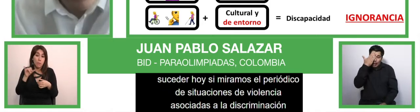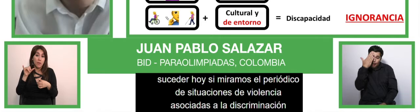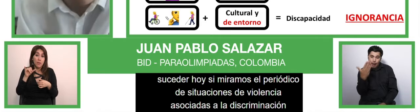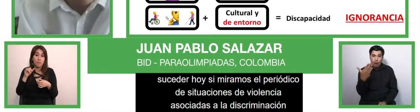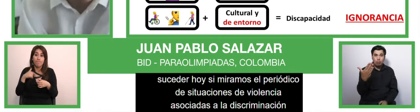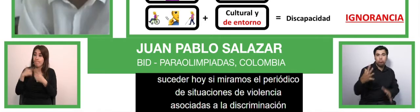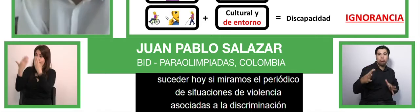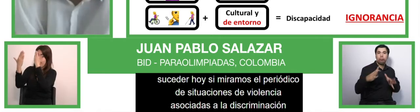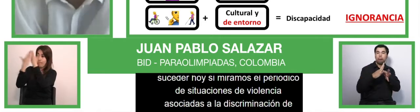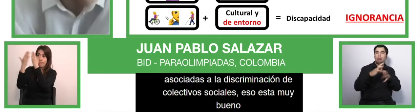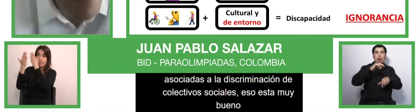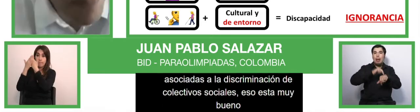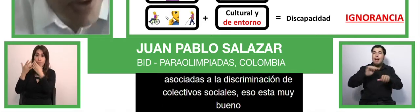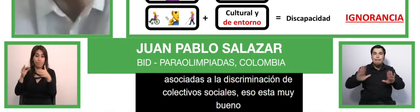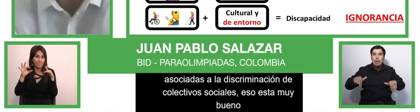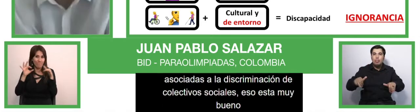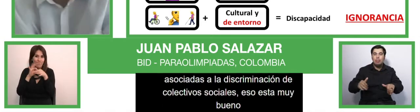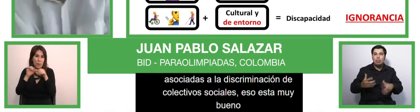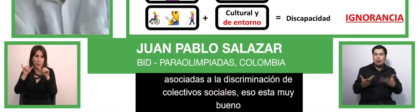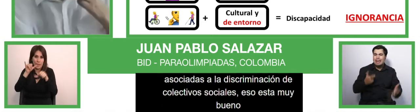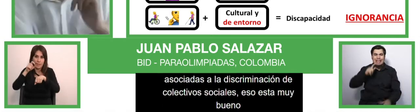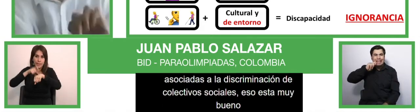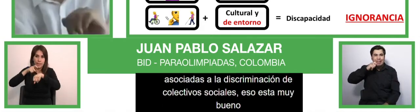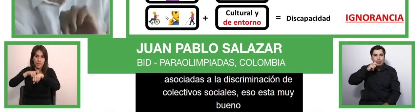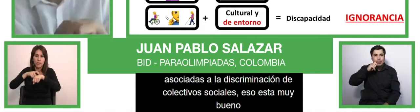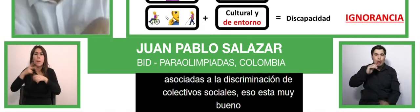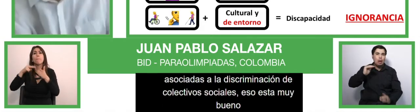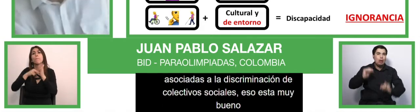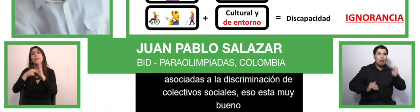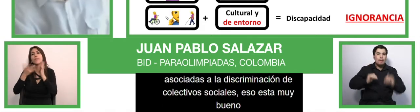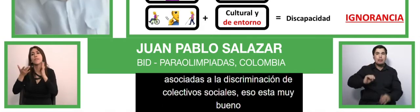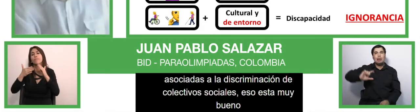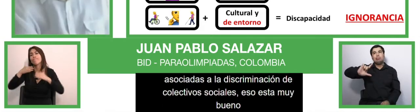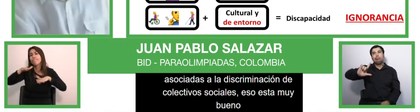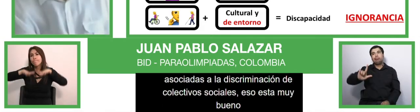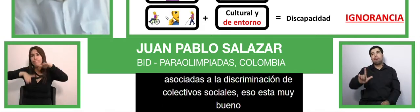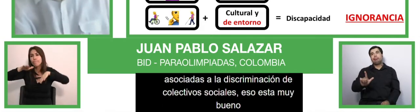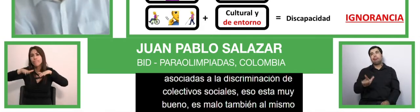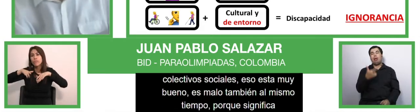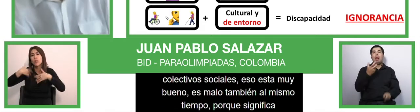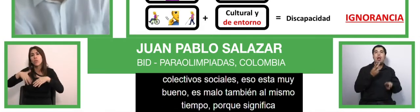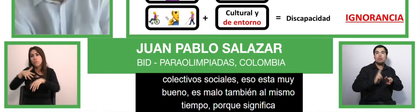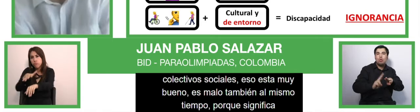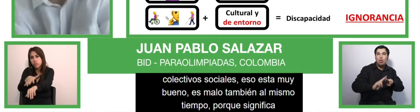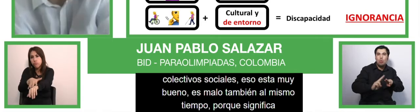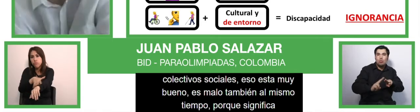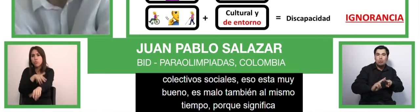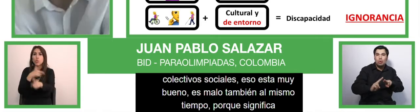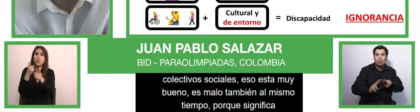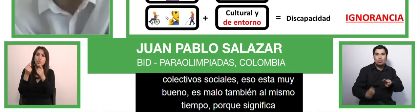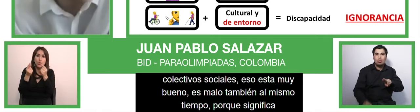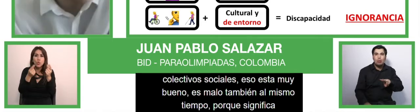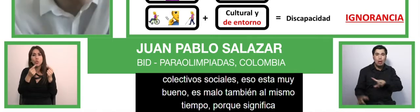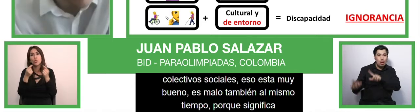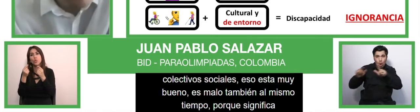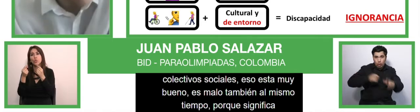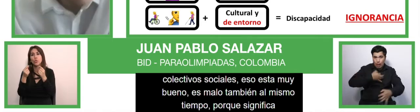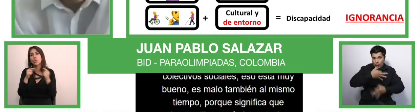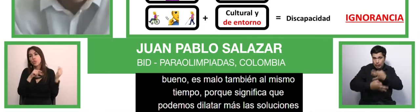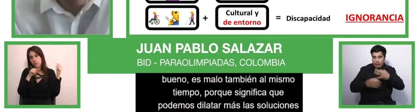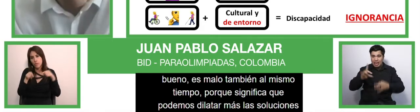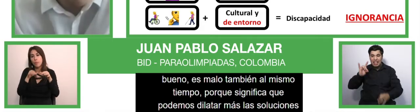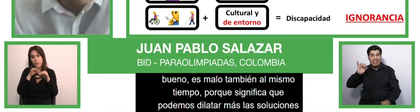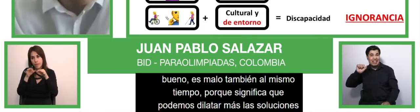porque significa que podemos como dilatar más las soluciones de las que Diane nos hablaba, que